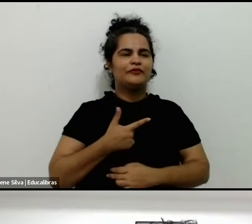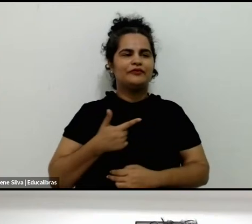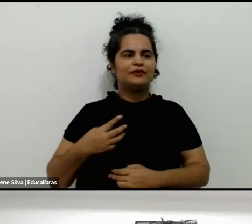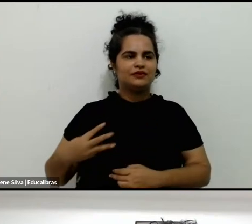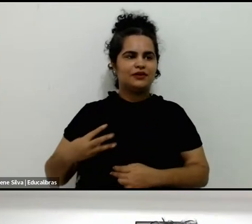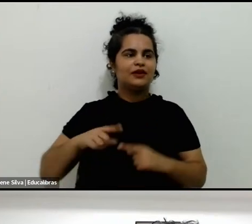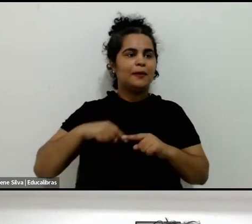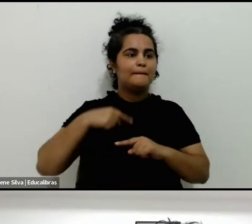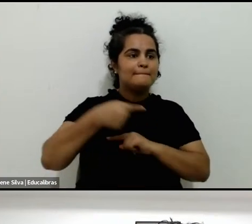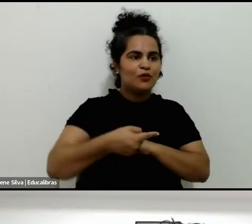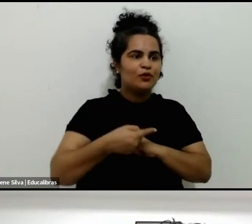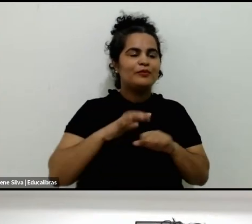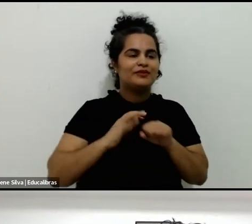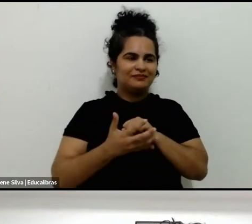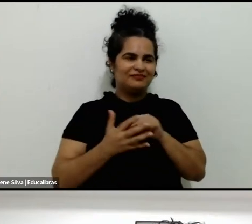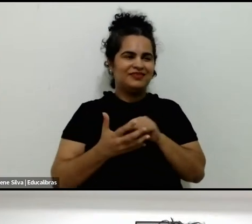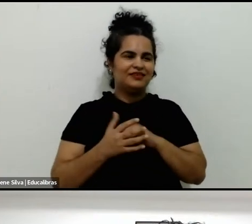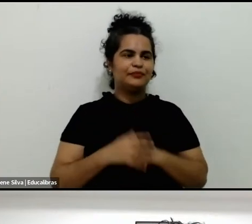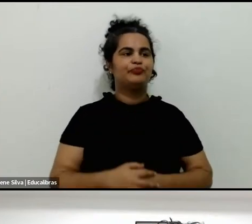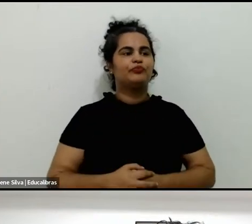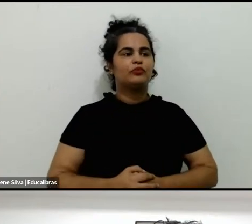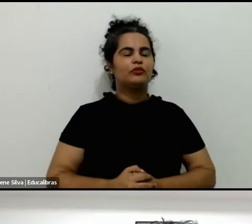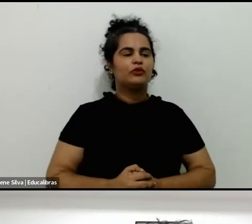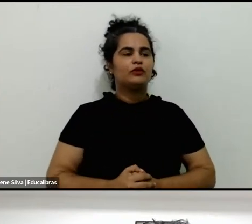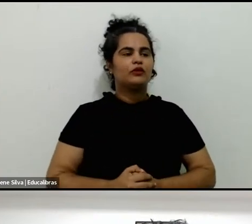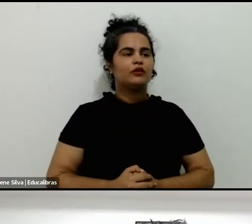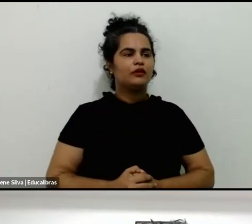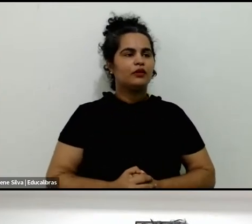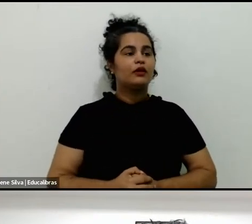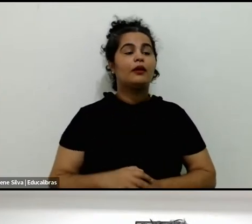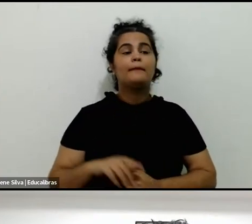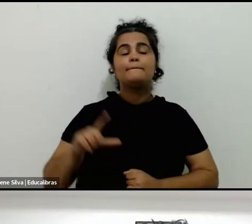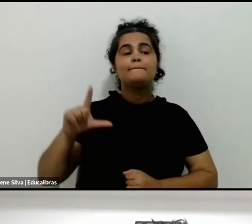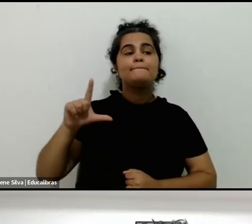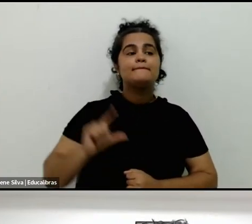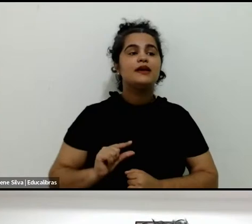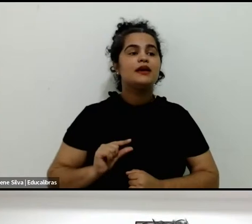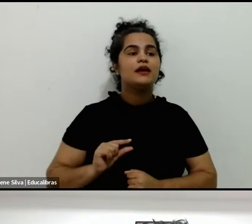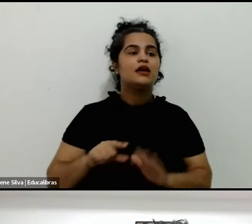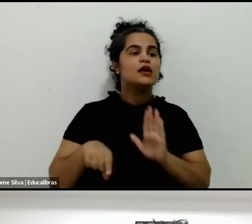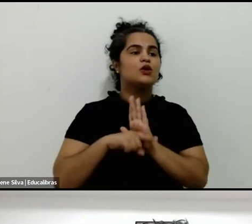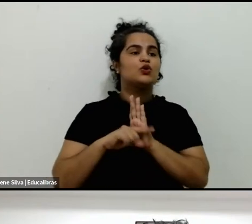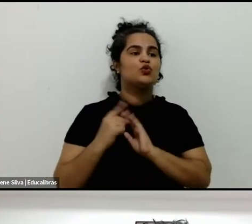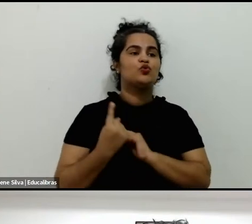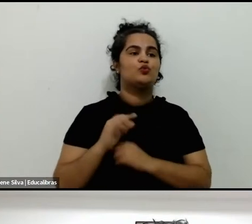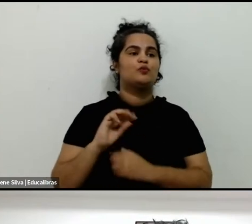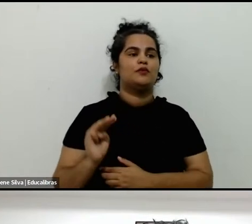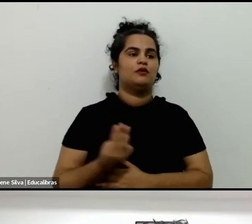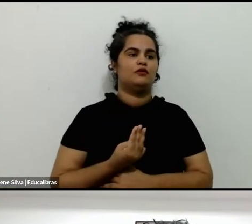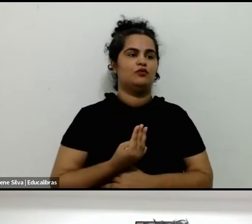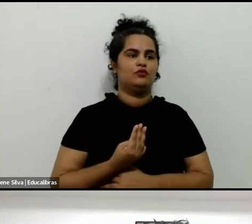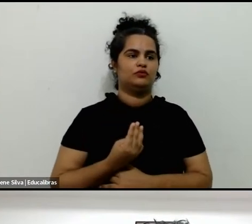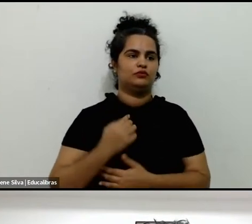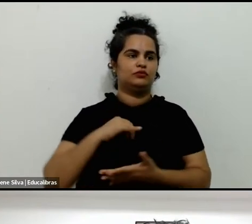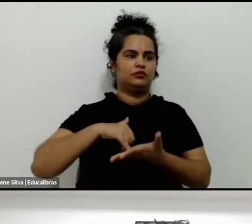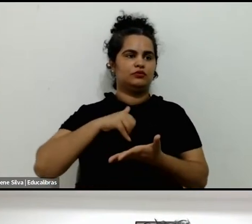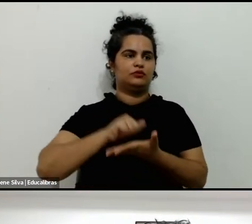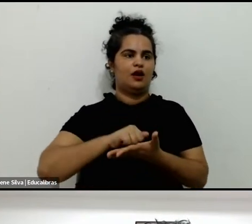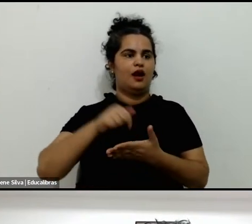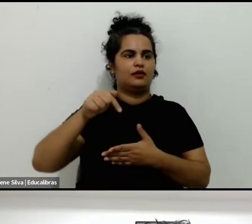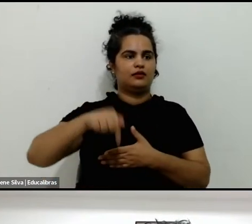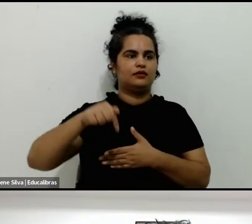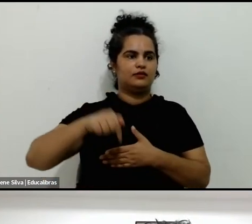después de la pandemia, menos de un milhão de credenciales plenas feitas en el SESC.